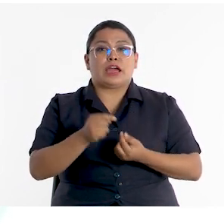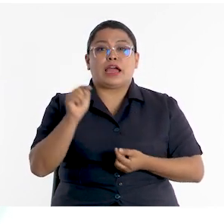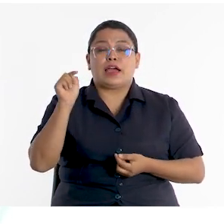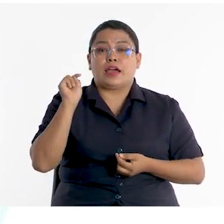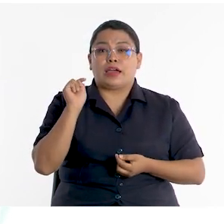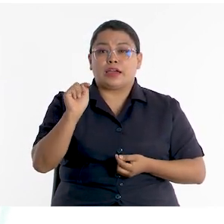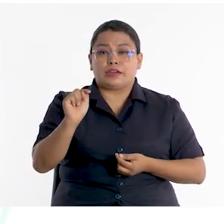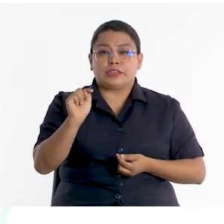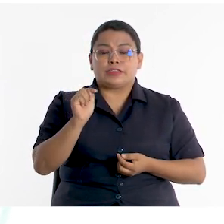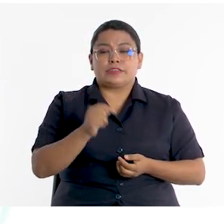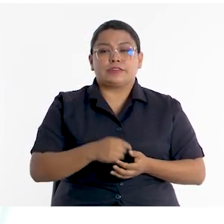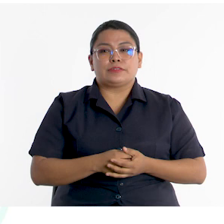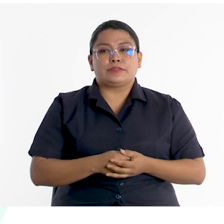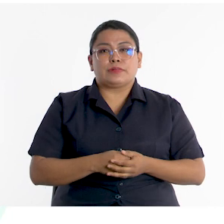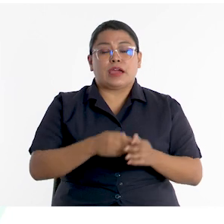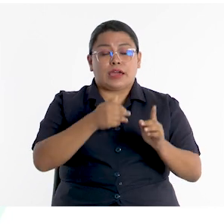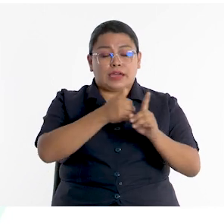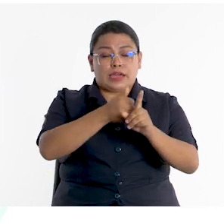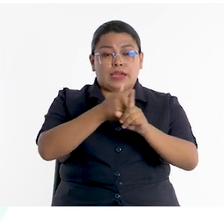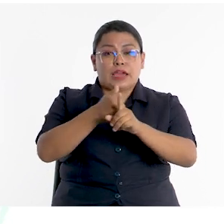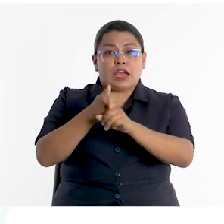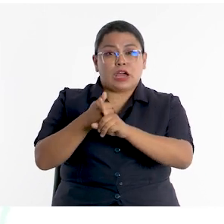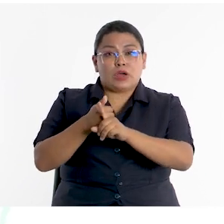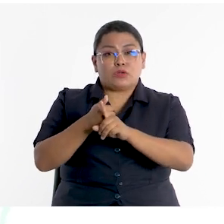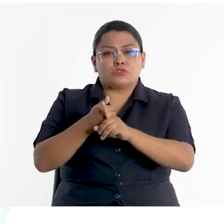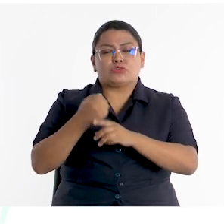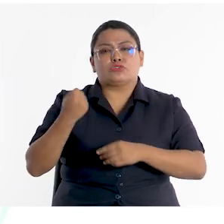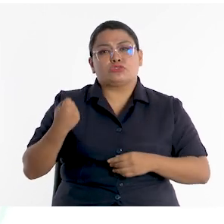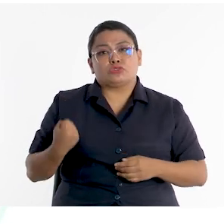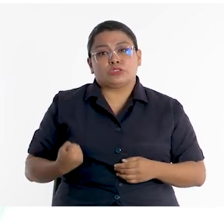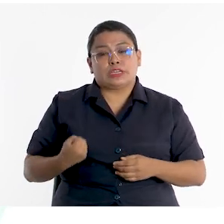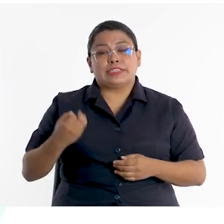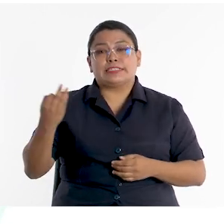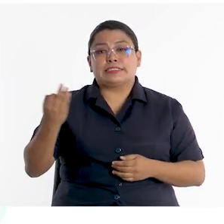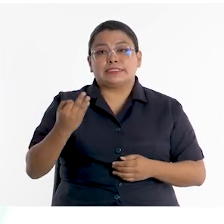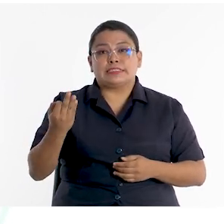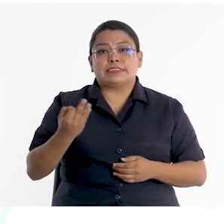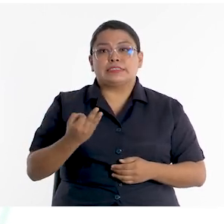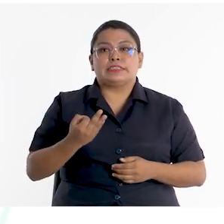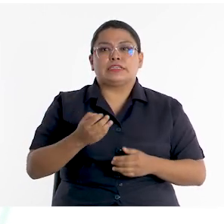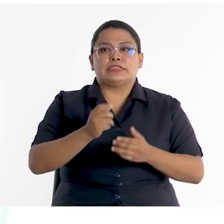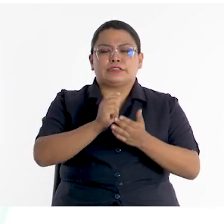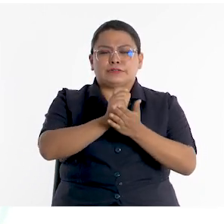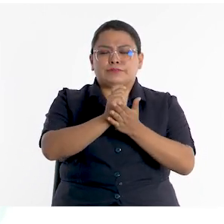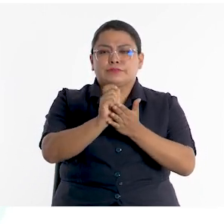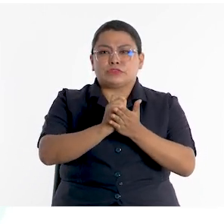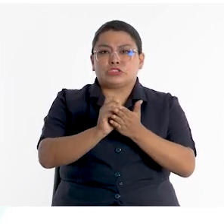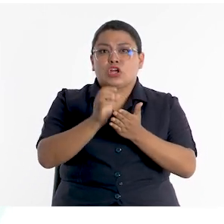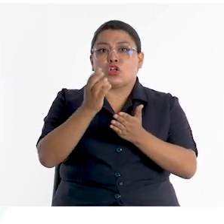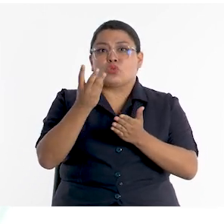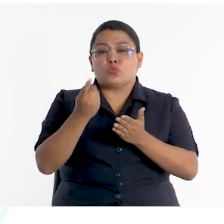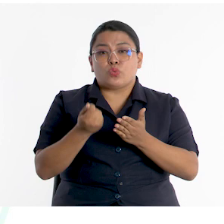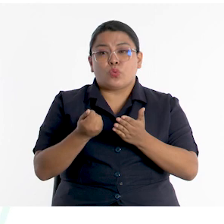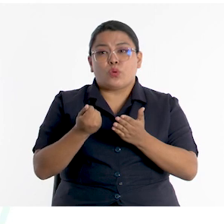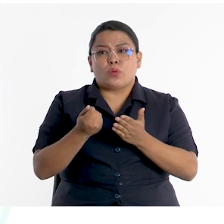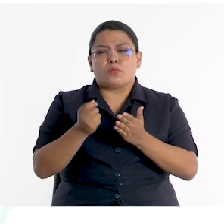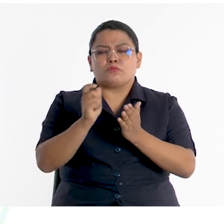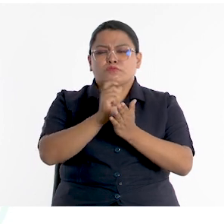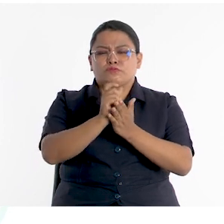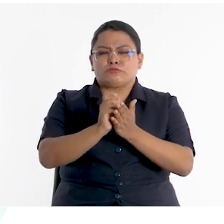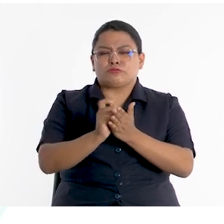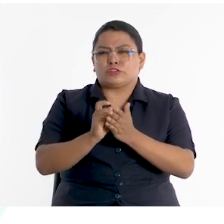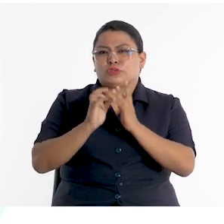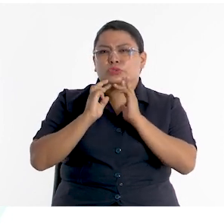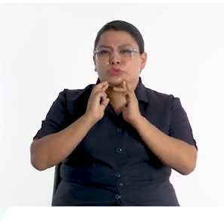este apartado, para cada caso, los estudiantes deben repintar los números y escribir los